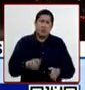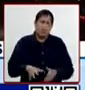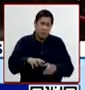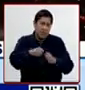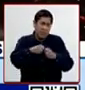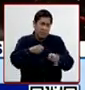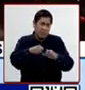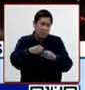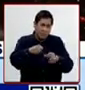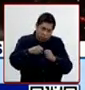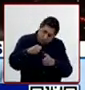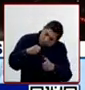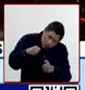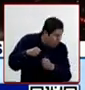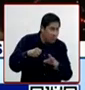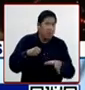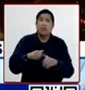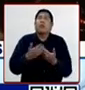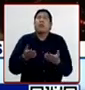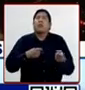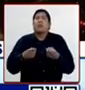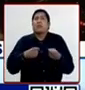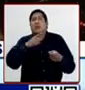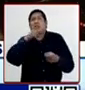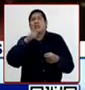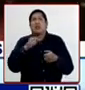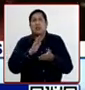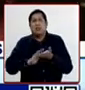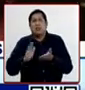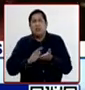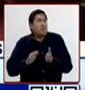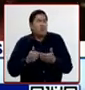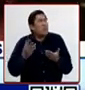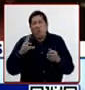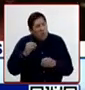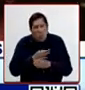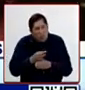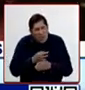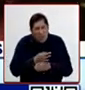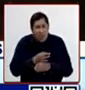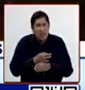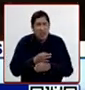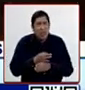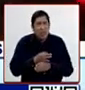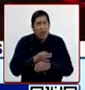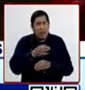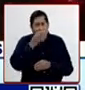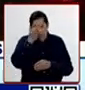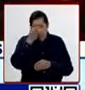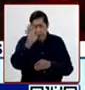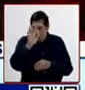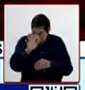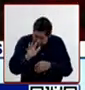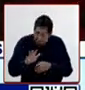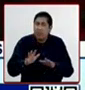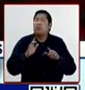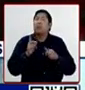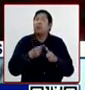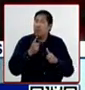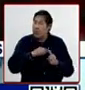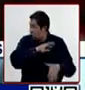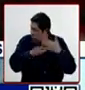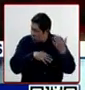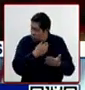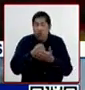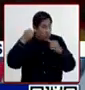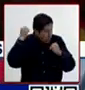no funcionan. ¿Cómo se va a manejar esto? ¿Quién es el que autoriza? ¿Qué es lo que se sabe? Vamos a primero terminar a hacer todo